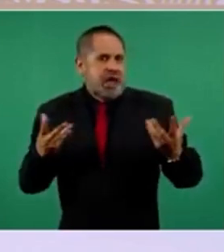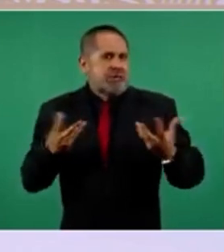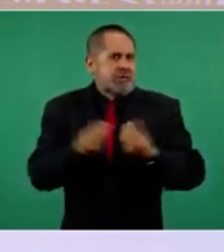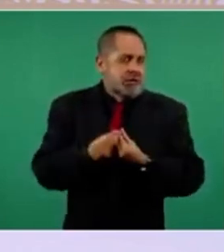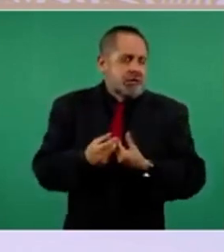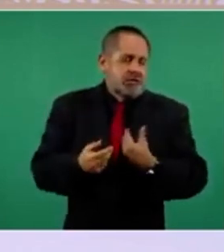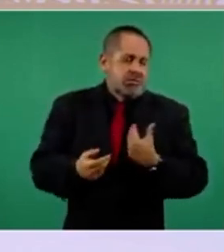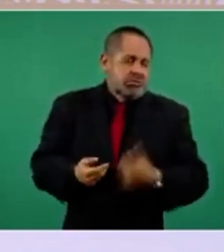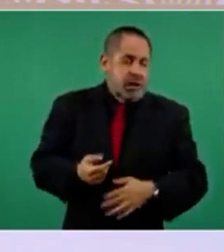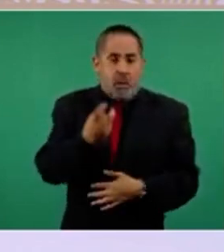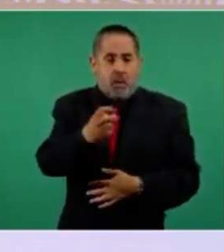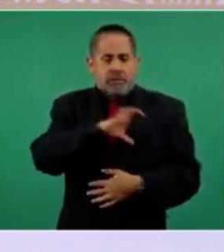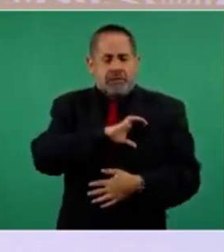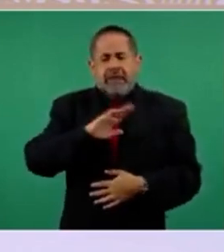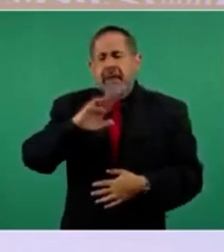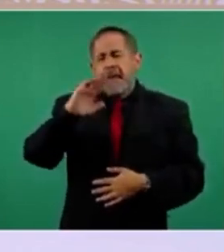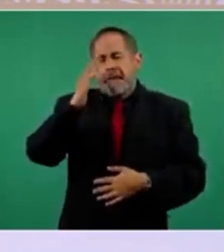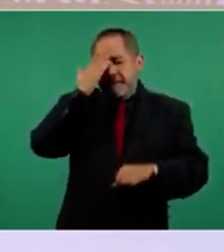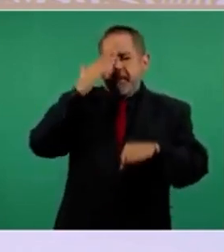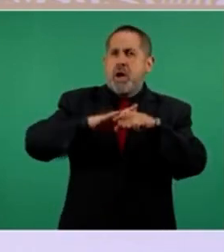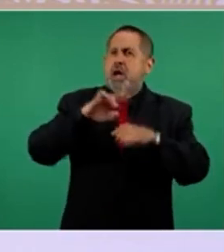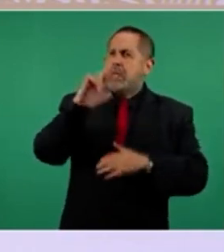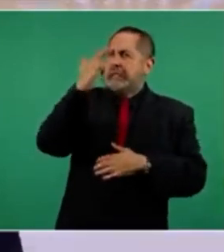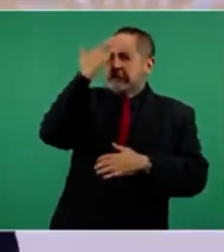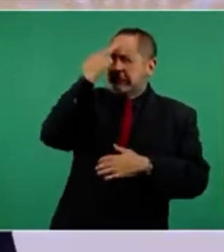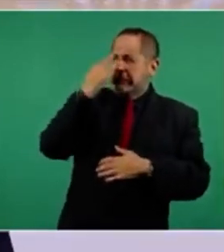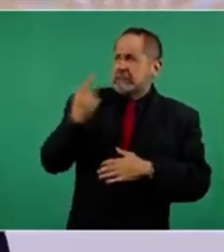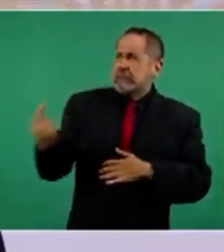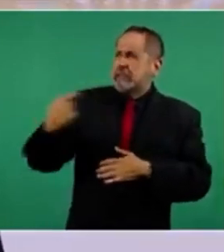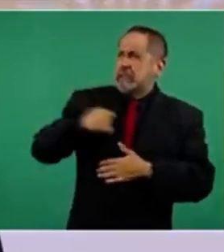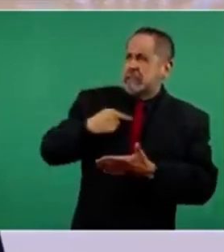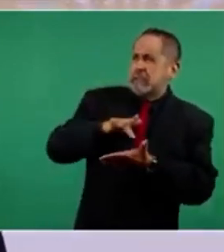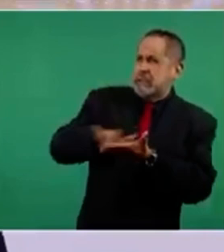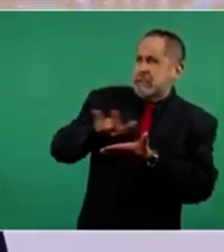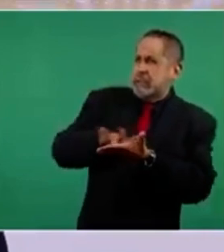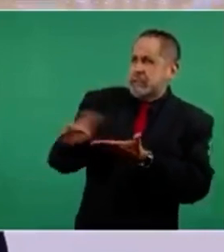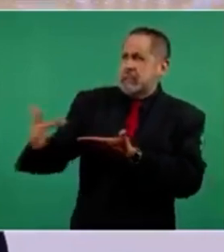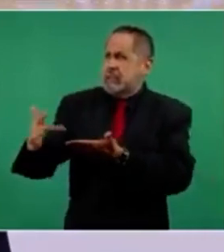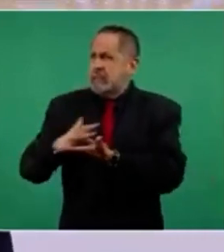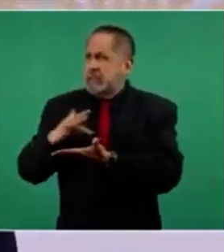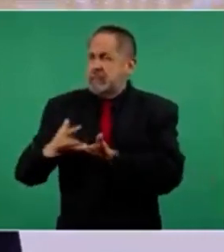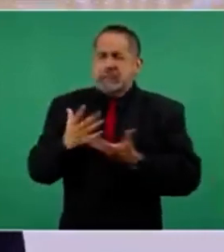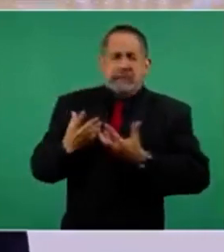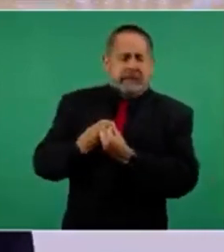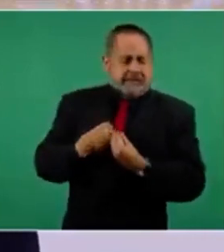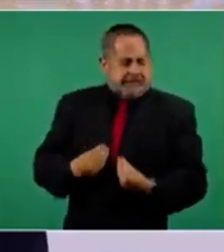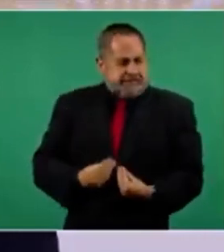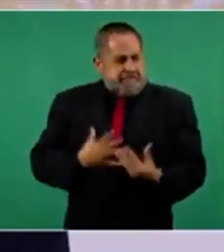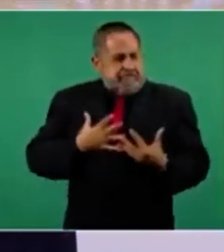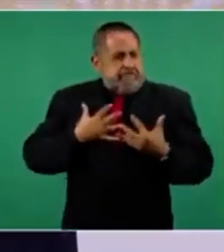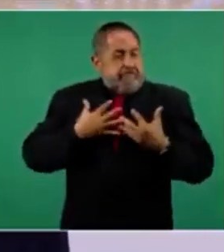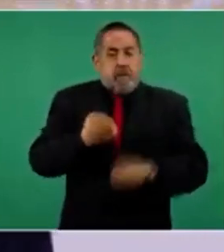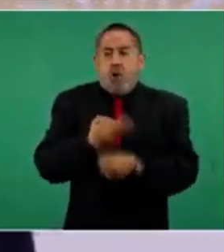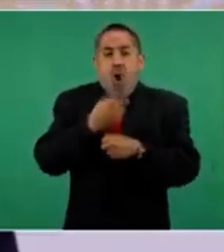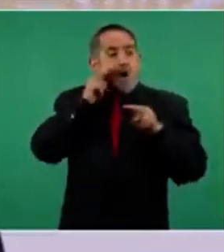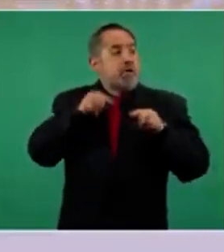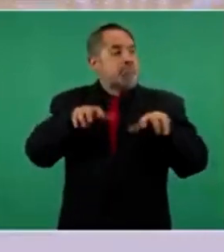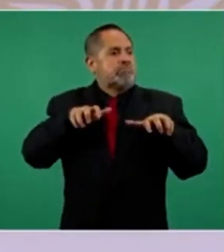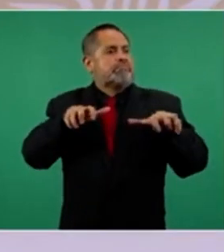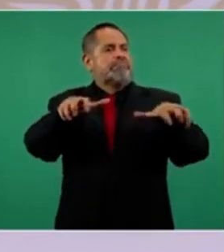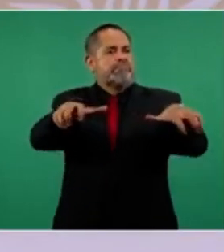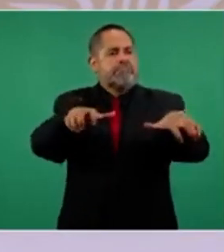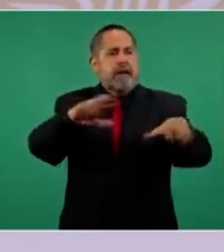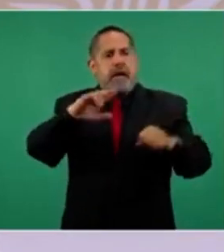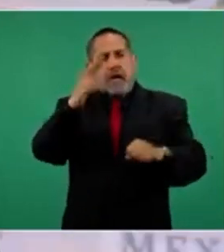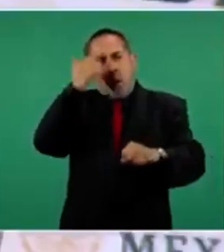amigos, por esa memoria entrañable que compartimos, nos estremecen e inspiran estos actos que reverencian la